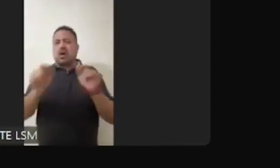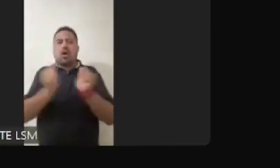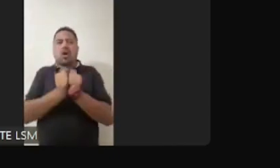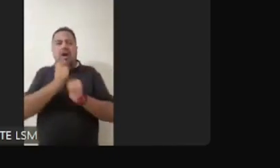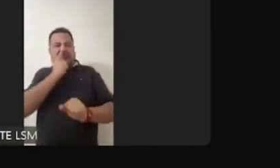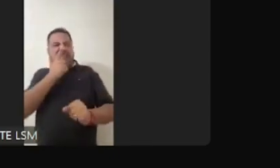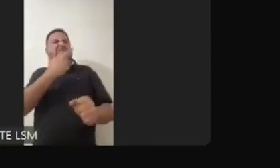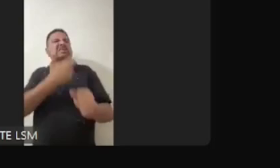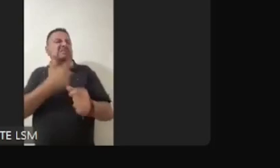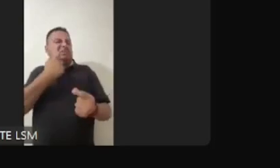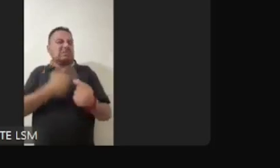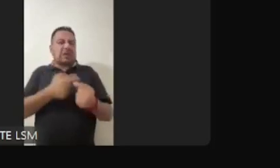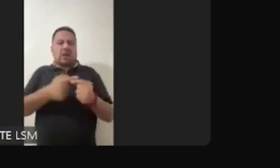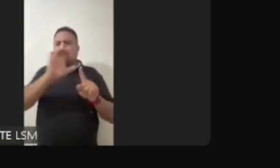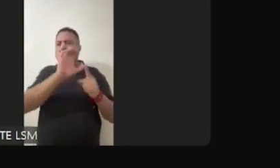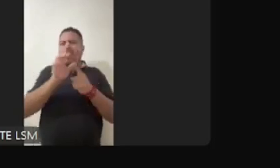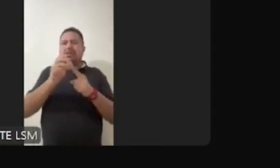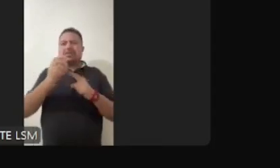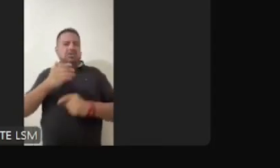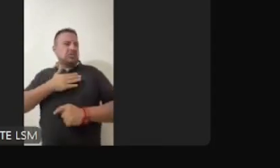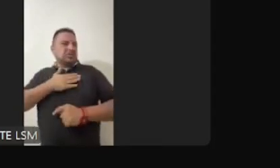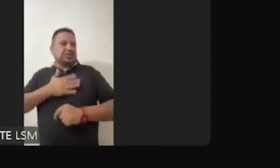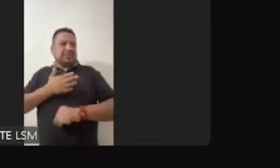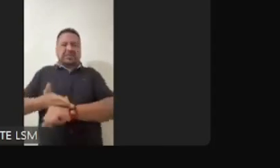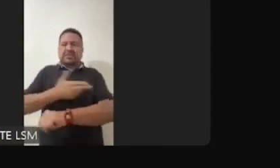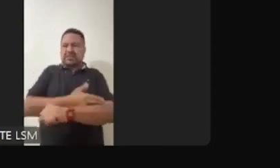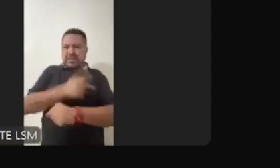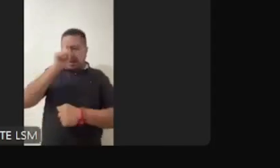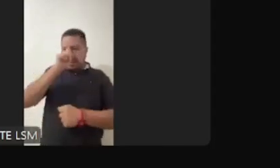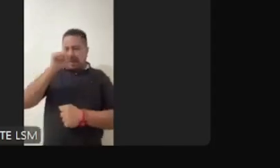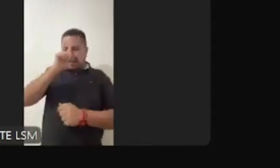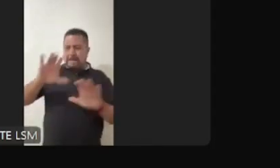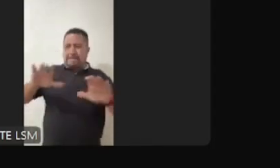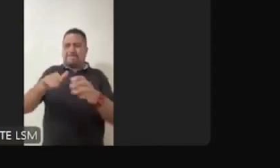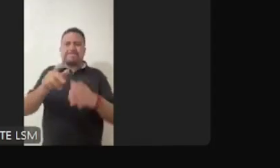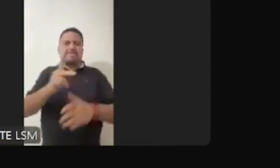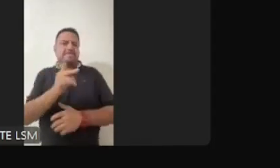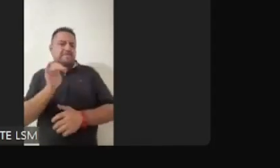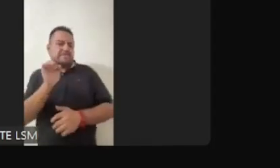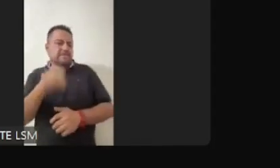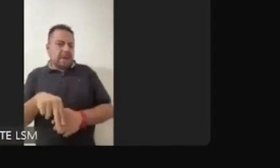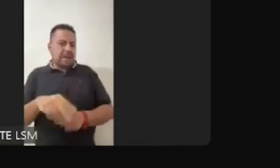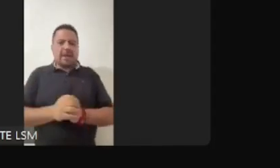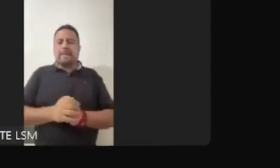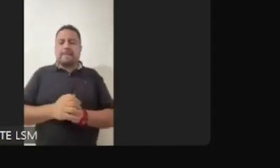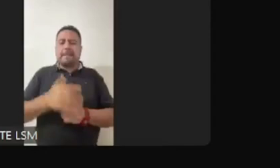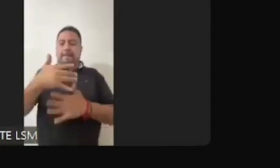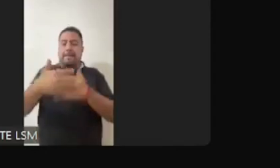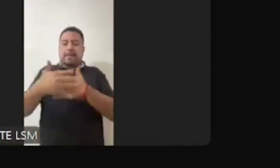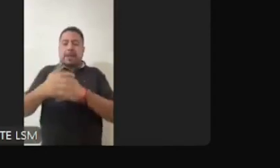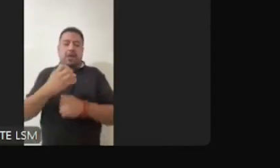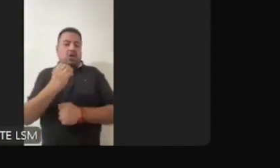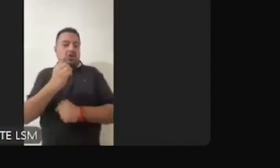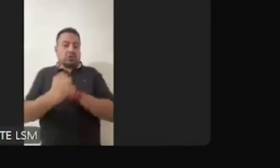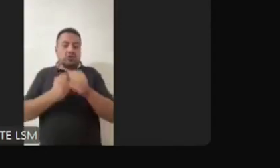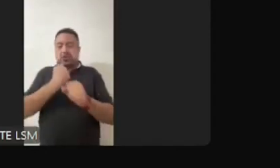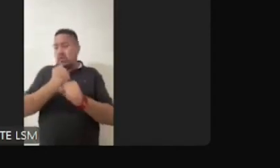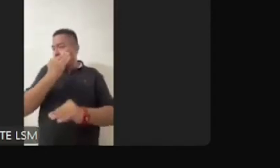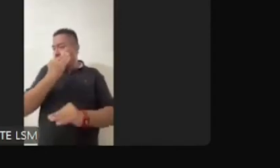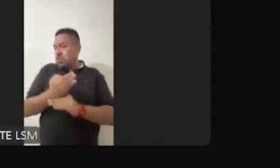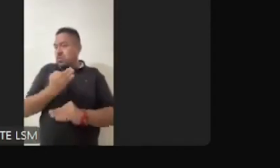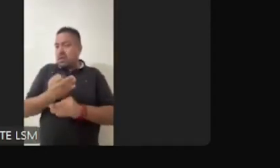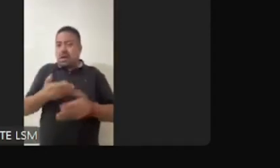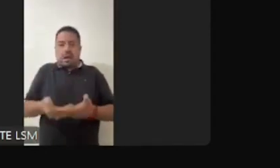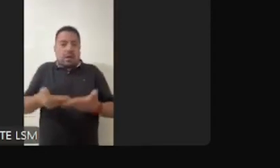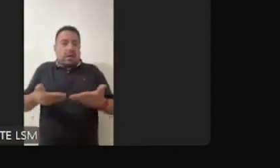responsable a la comisión de Justicia del Consejo Nacional del partido Acción Nacional el 15 de octubre del presente año esta